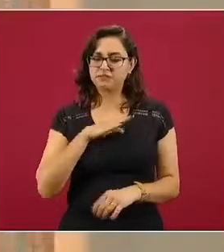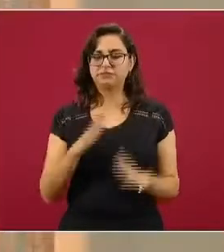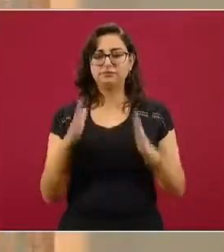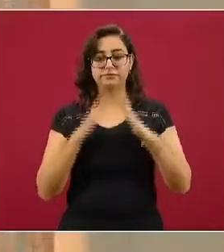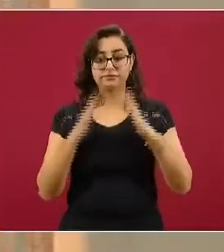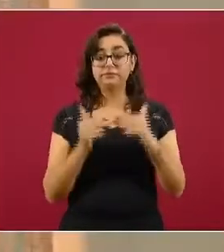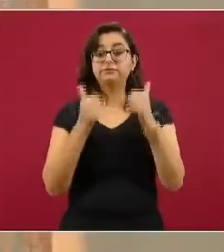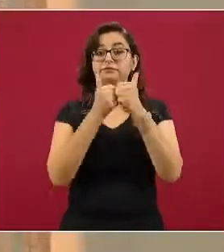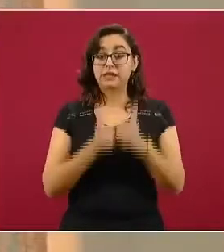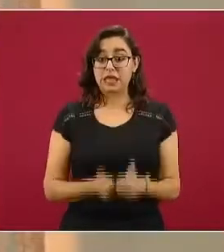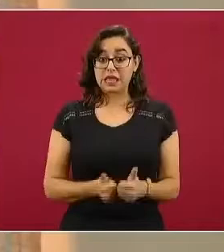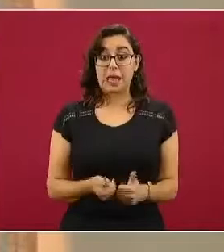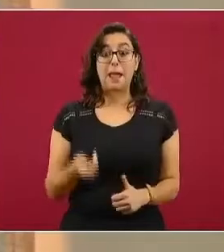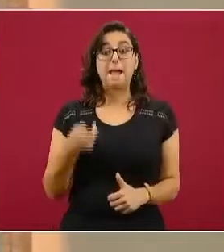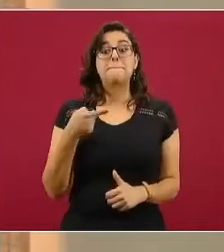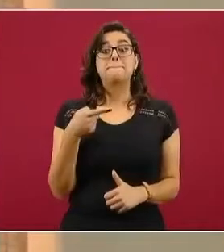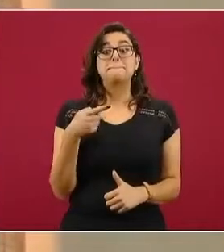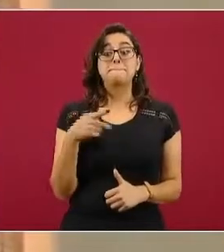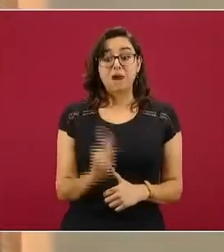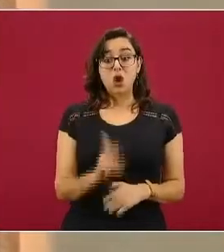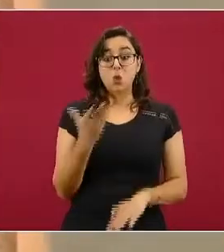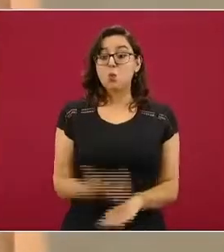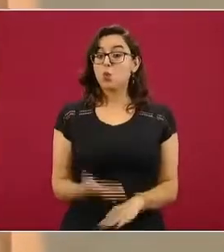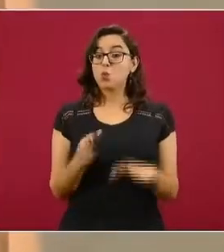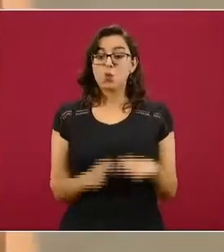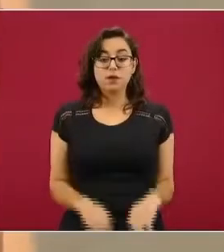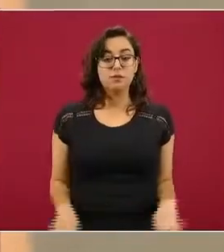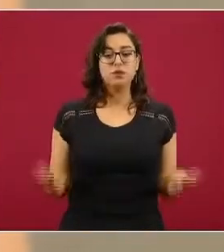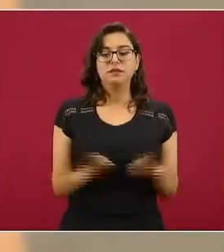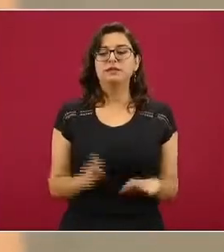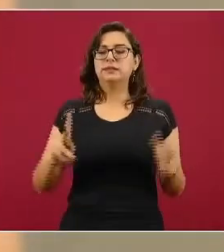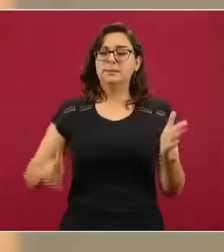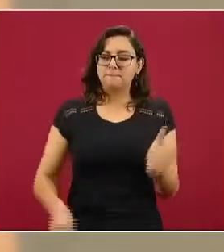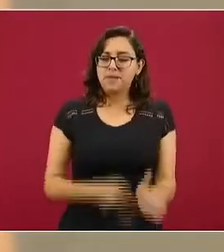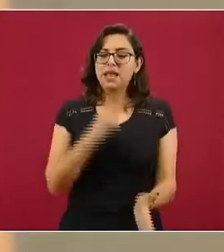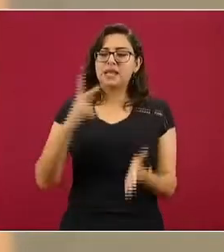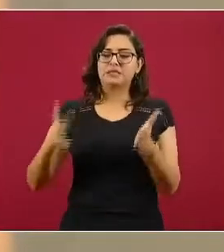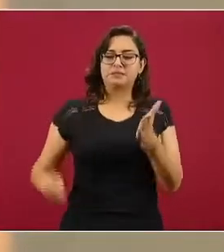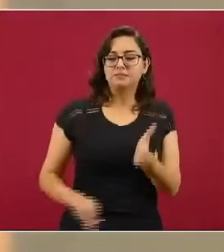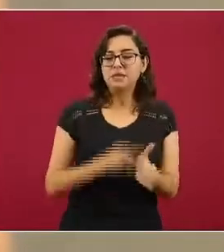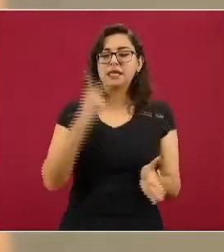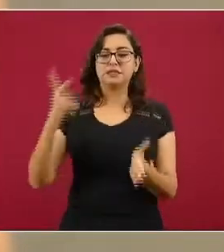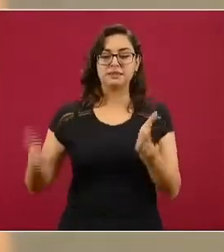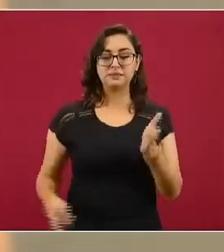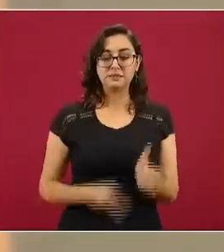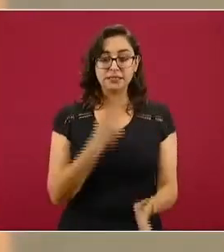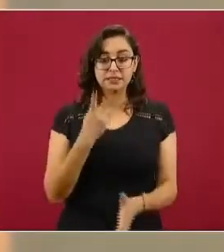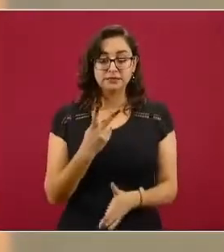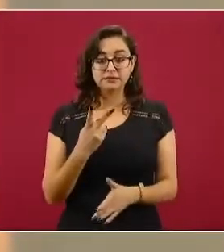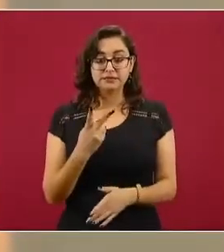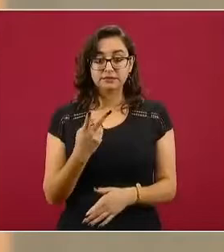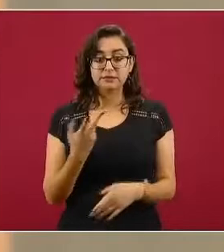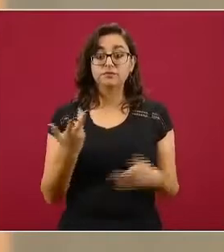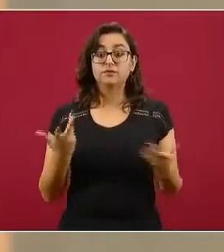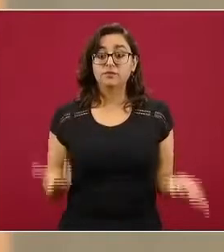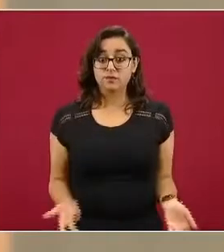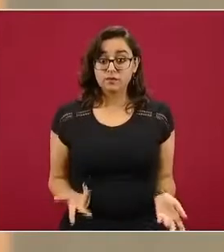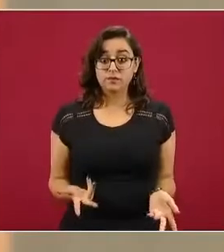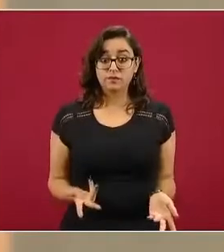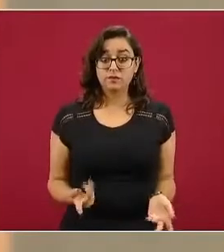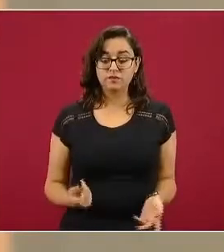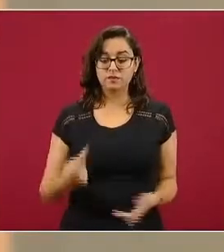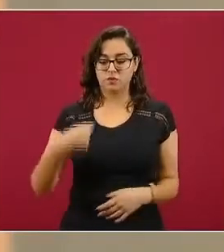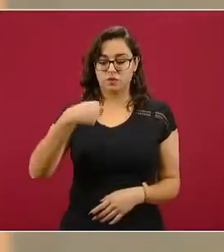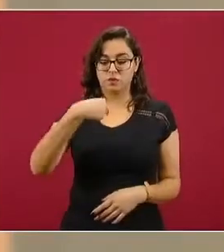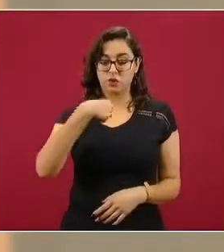casa, pero sobre todo es muy importante, y lo hemos repetido en múltiples ocasiones, si